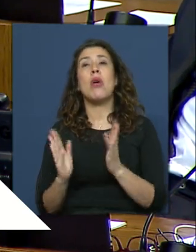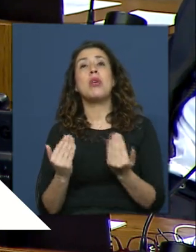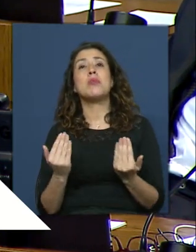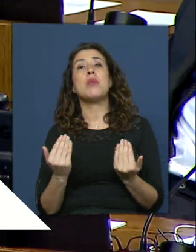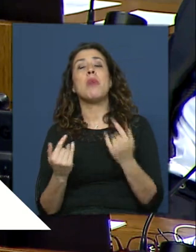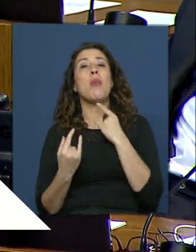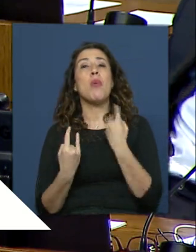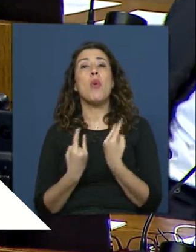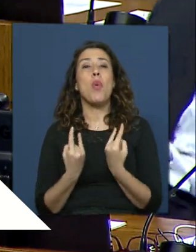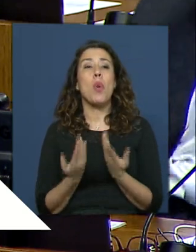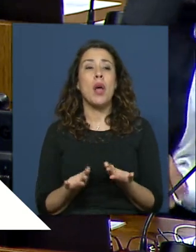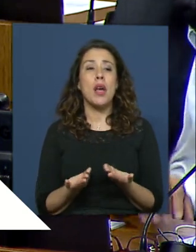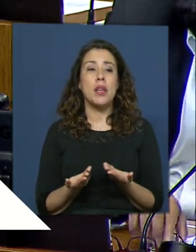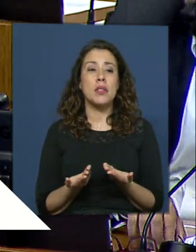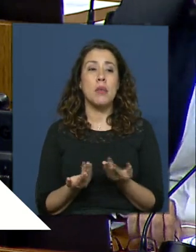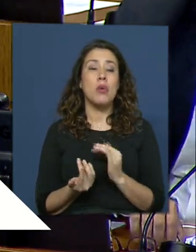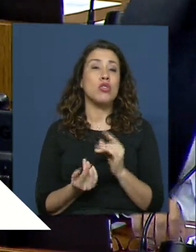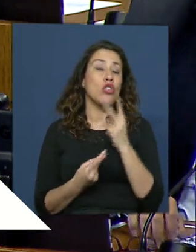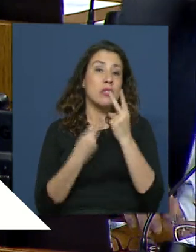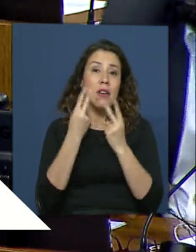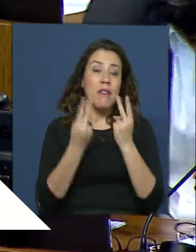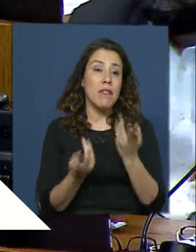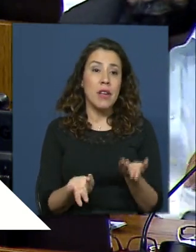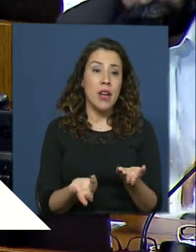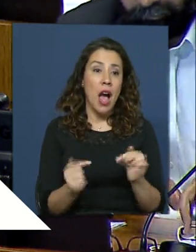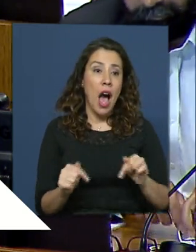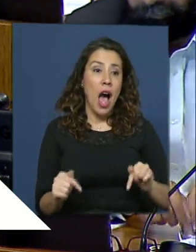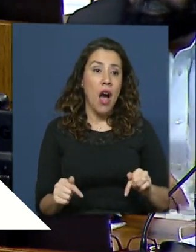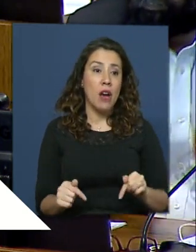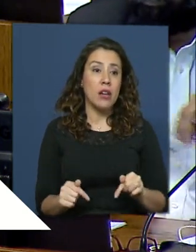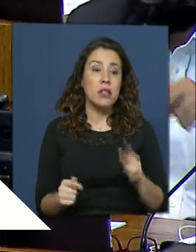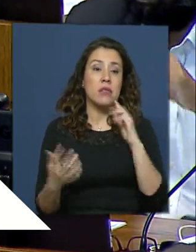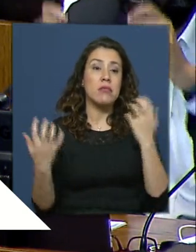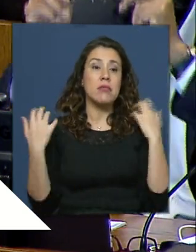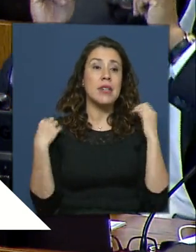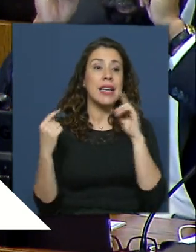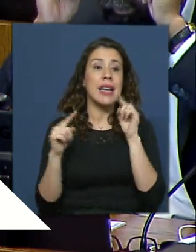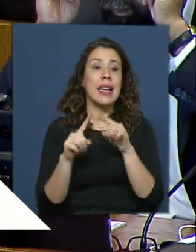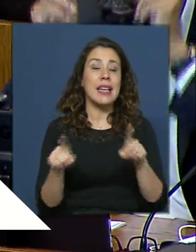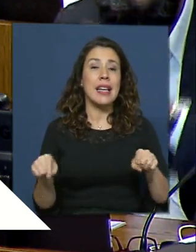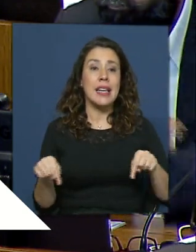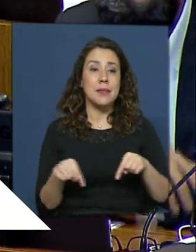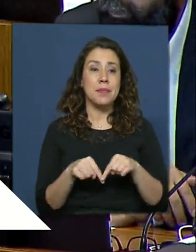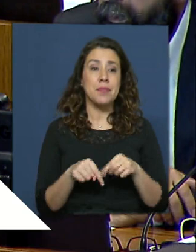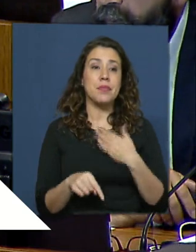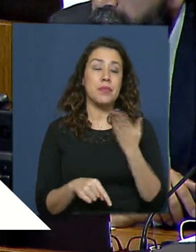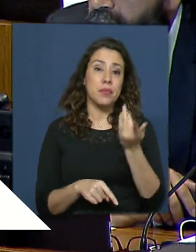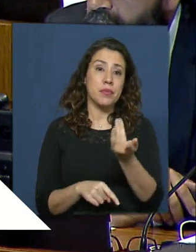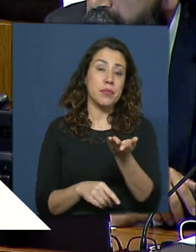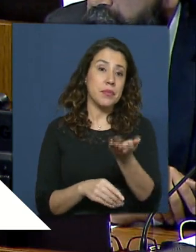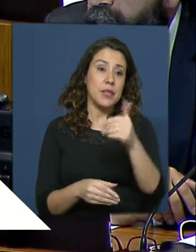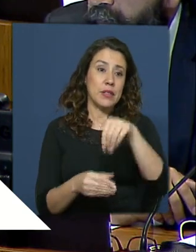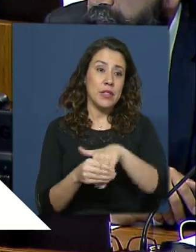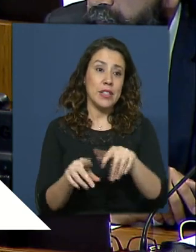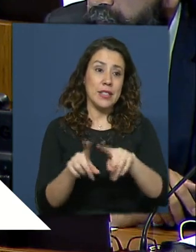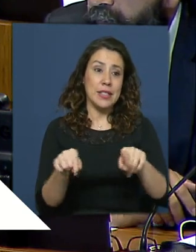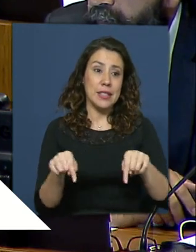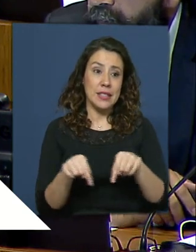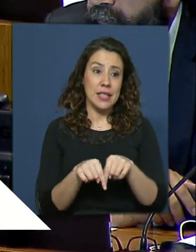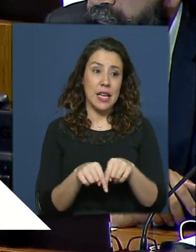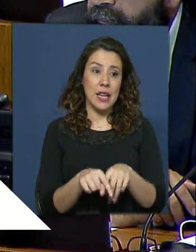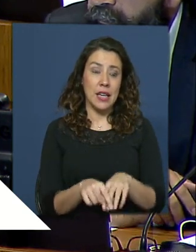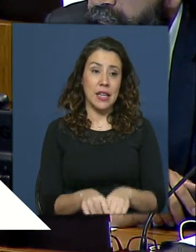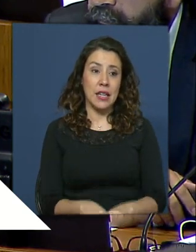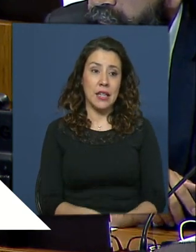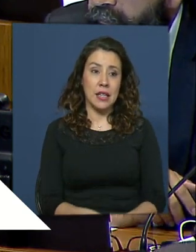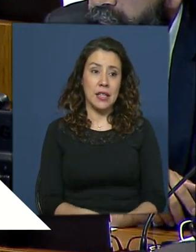de las urgencias, porque si no, no lo vamos a ver en este periodo. Y entonces una facultad de la sala, yo pido que usted someta a consideración de la sala. No la unanimidad,